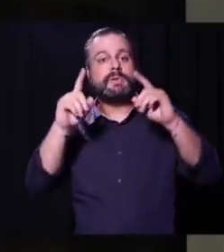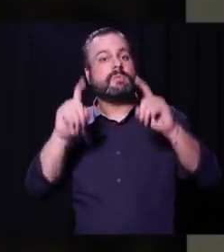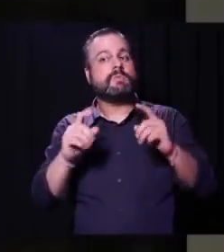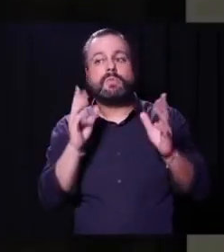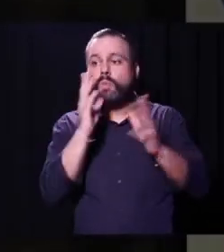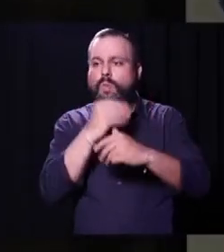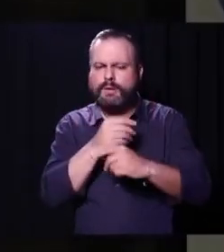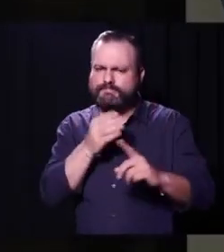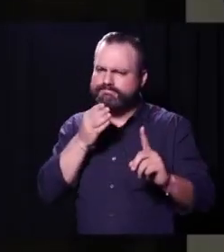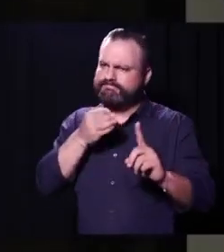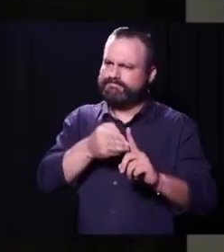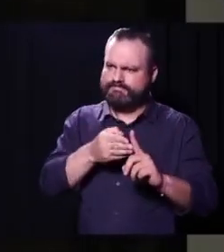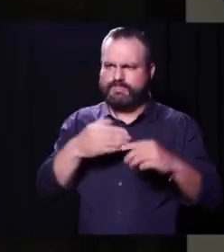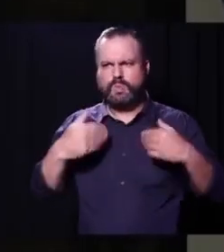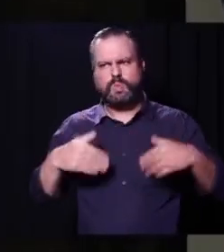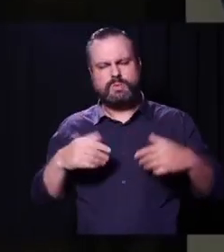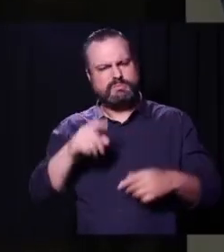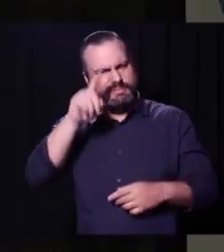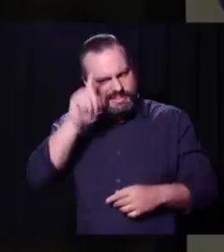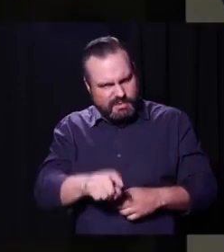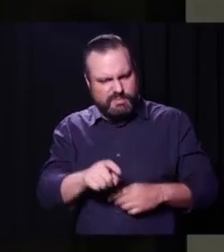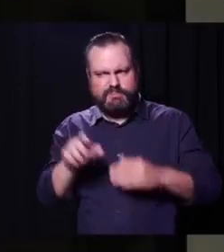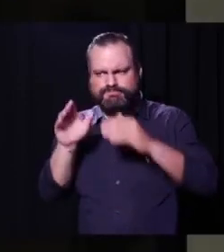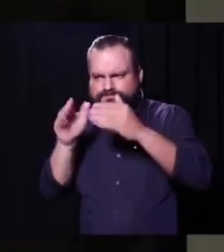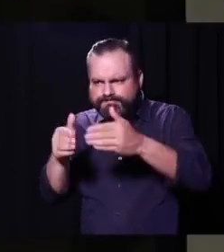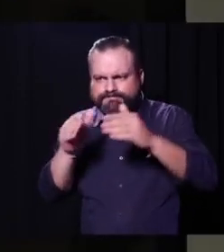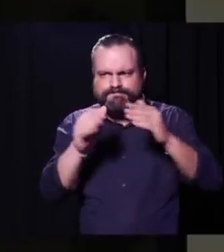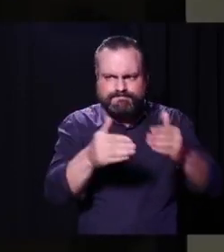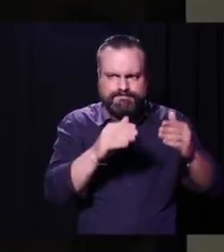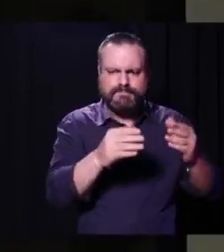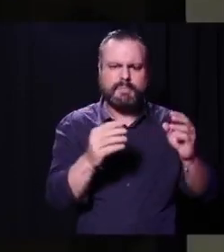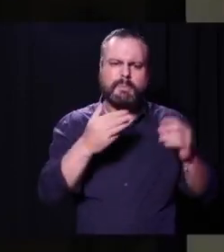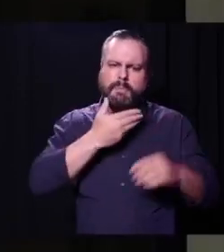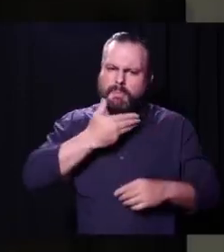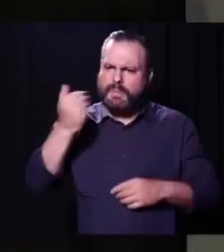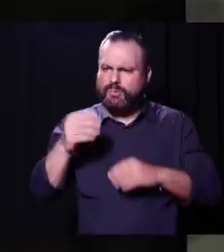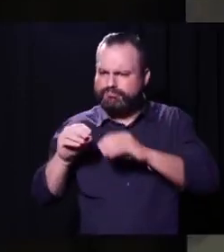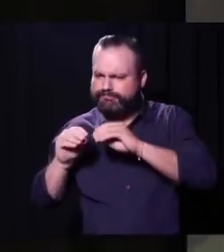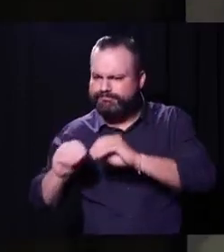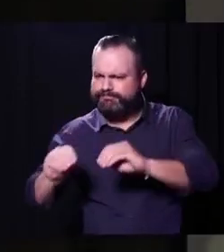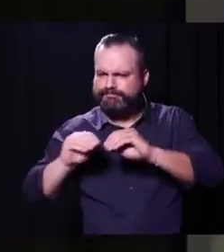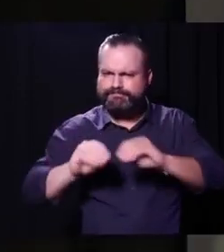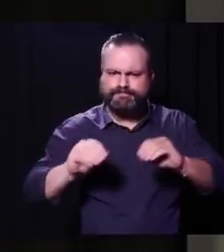formar mejores docentes. Allá hay una debilidad seria.